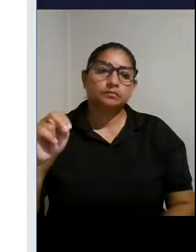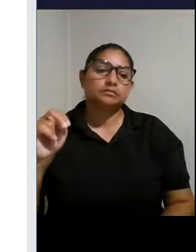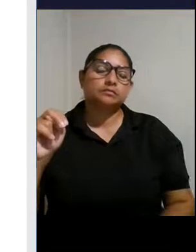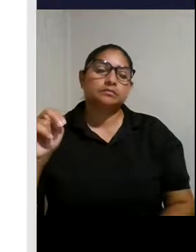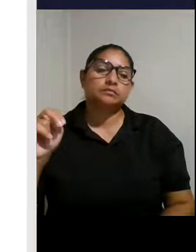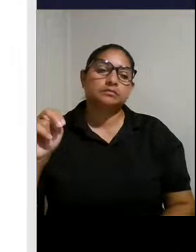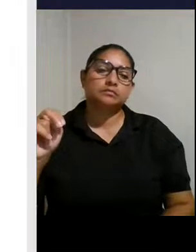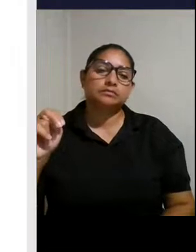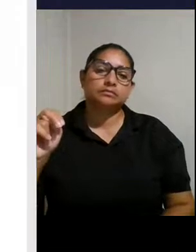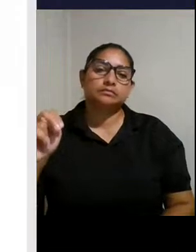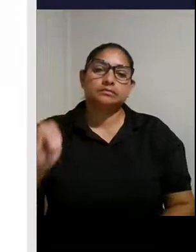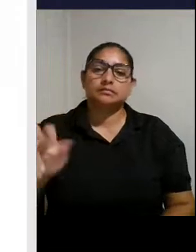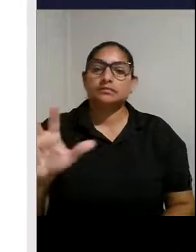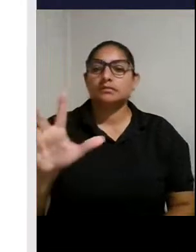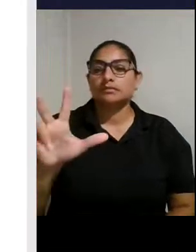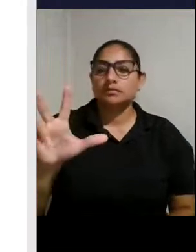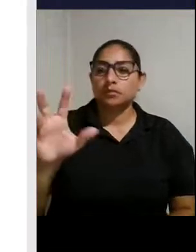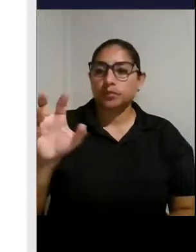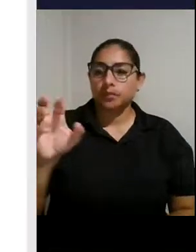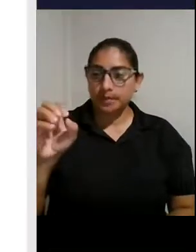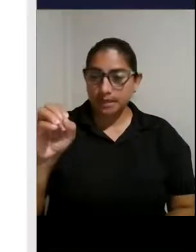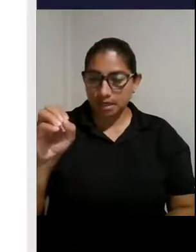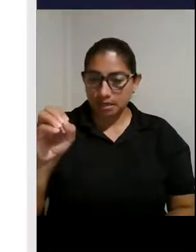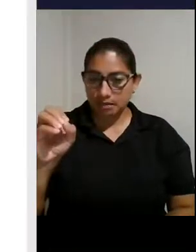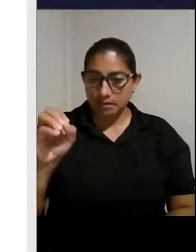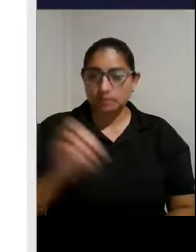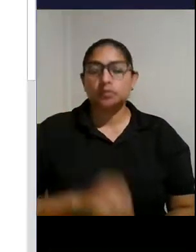de 30. ¿Ok?